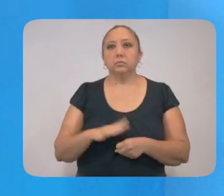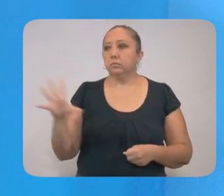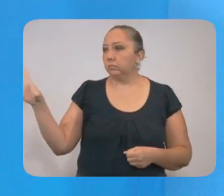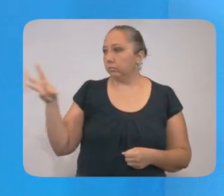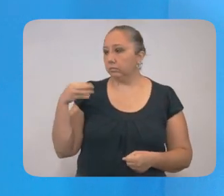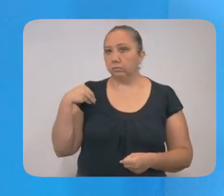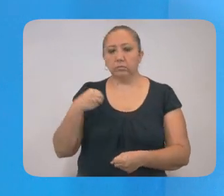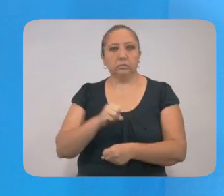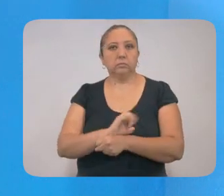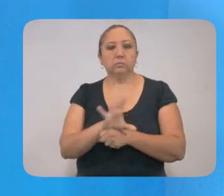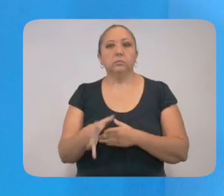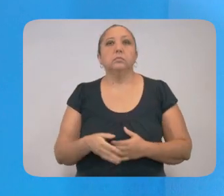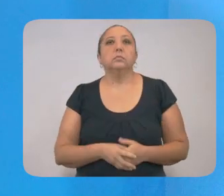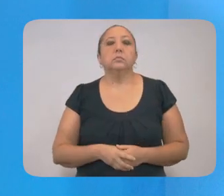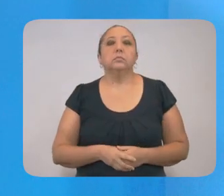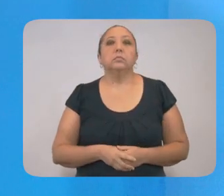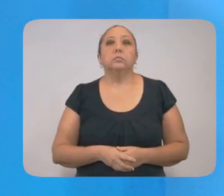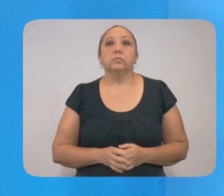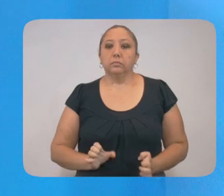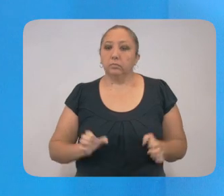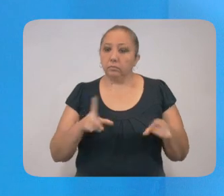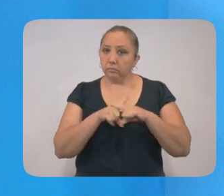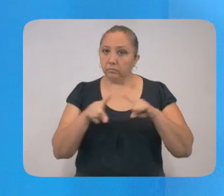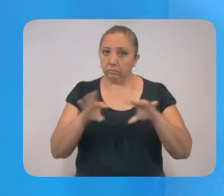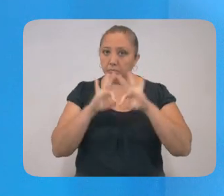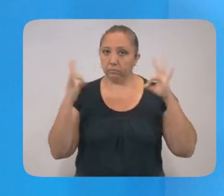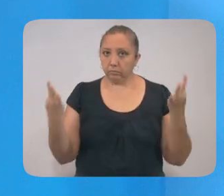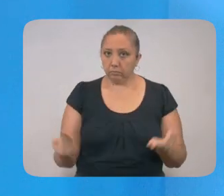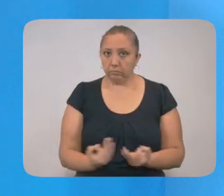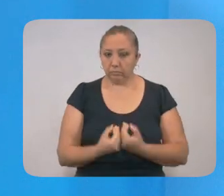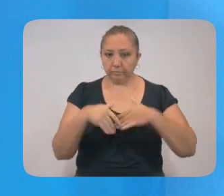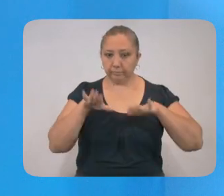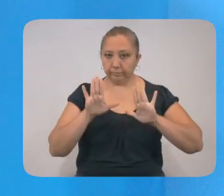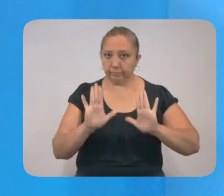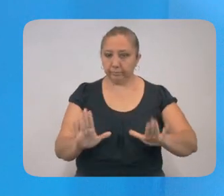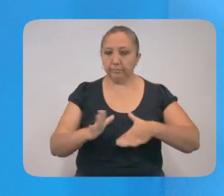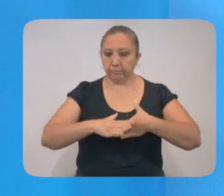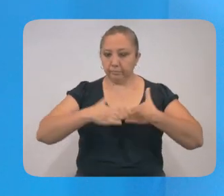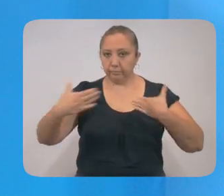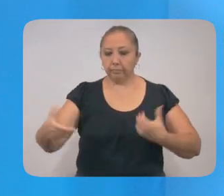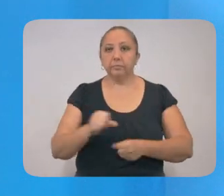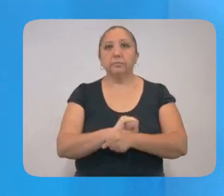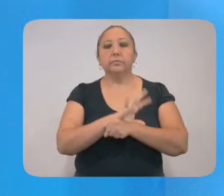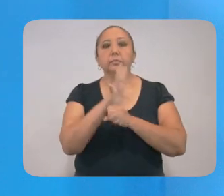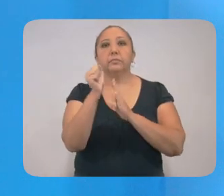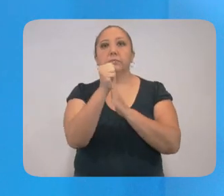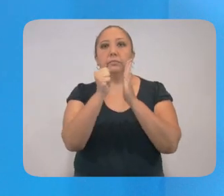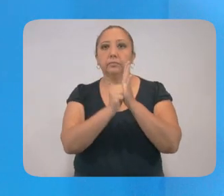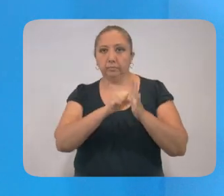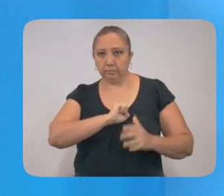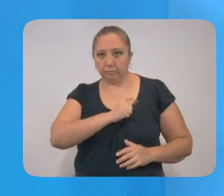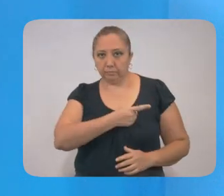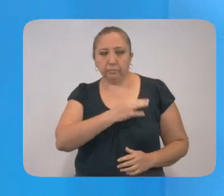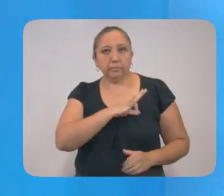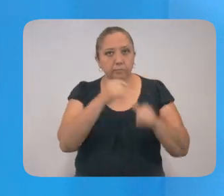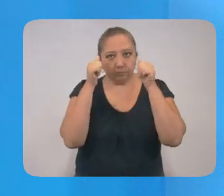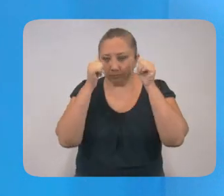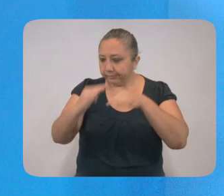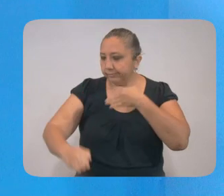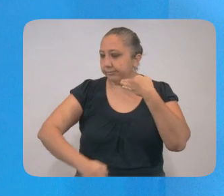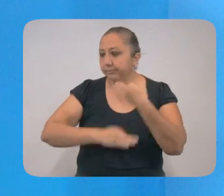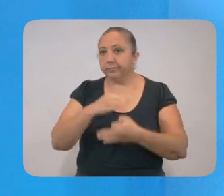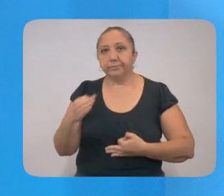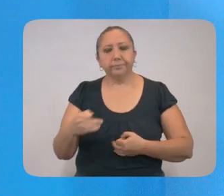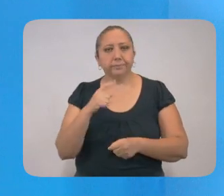por coronavirus. Se han establecido diversas medidas para frenar el avance del coronavirus y el sistema de salud pueda atender a todos